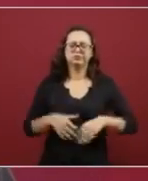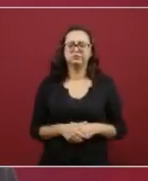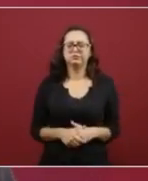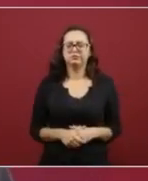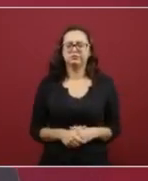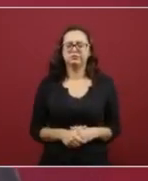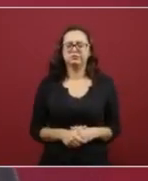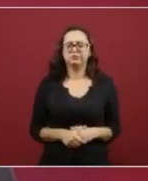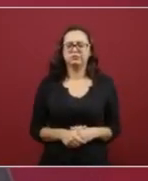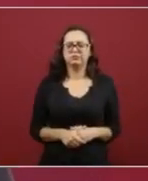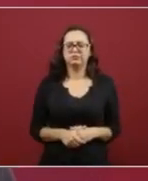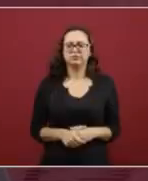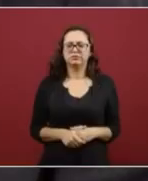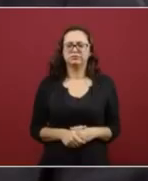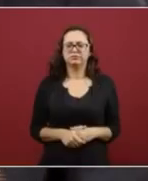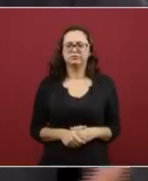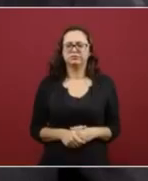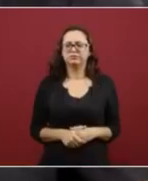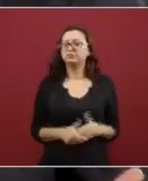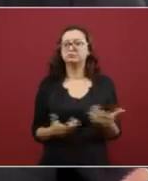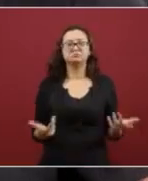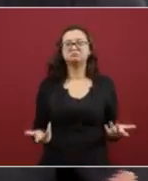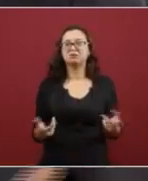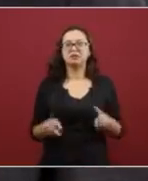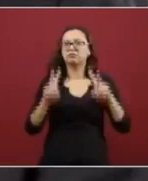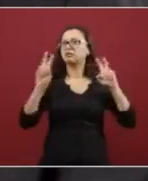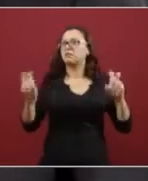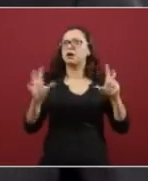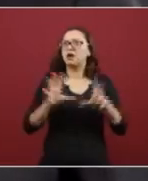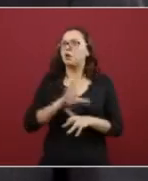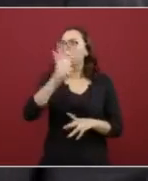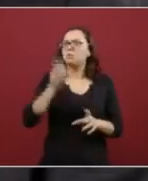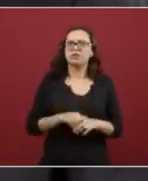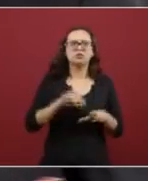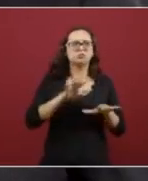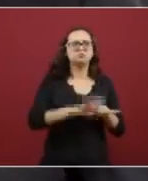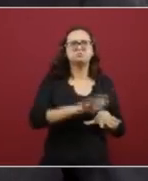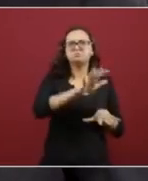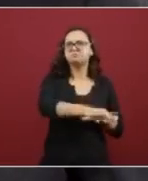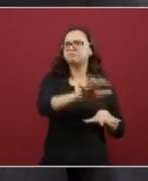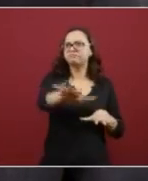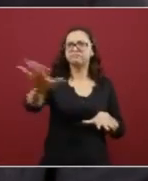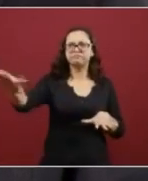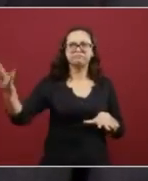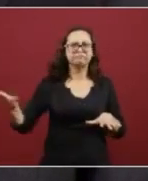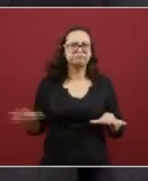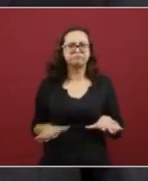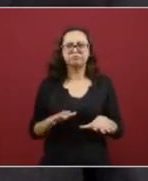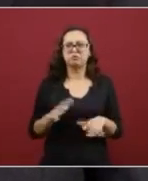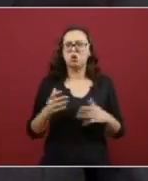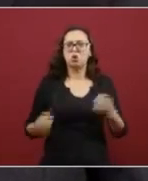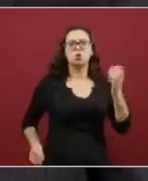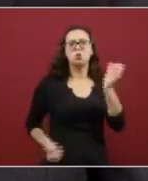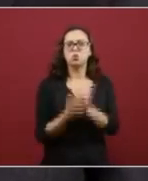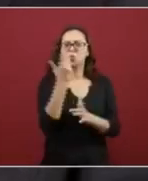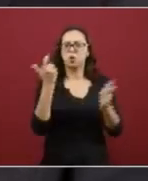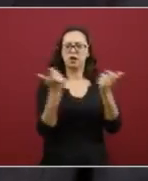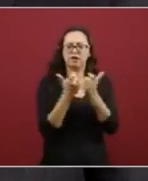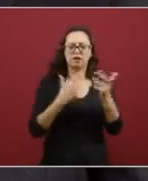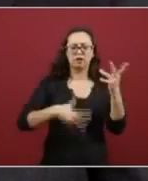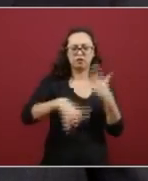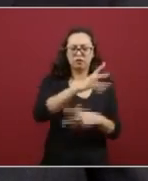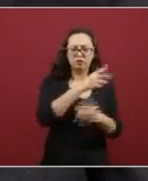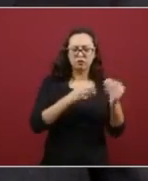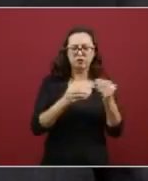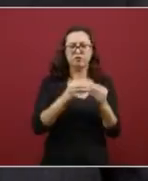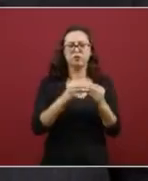Que incluyó todos los ámbitos de la vida pública. Es una nueva economía, una economía